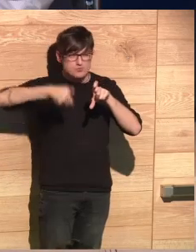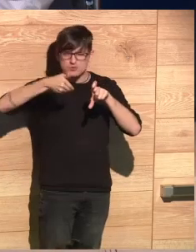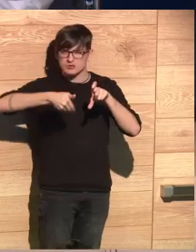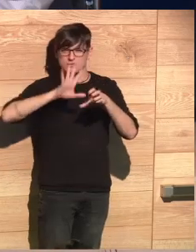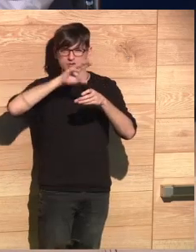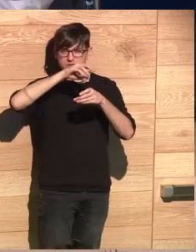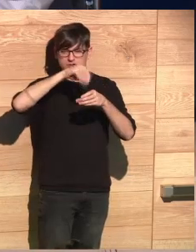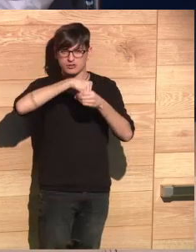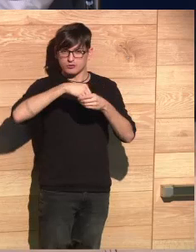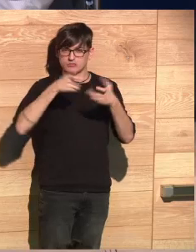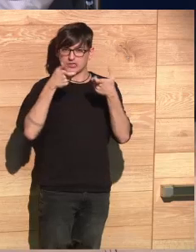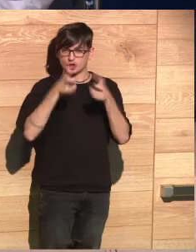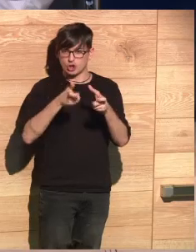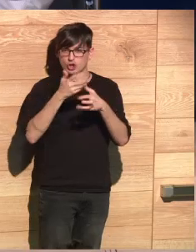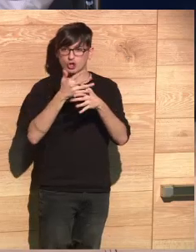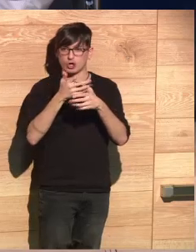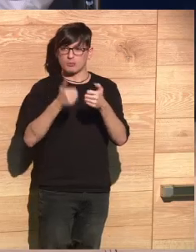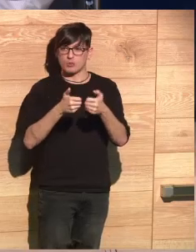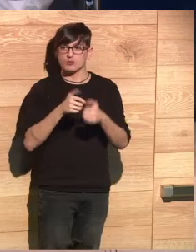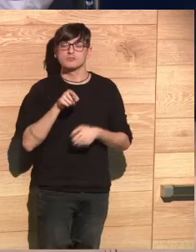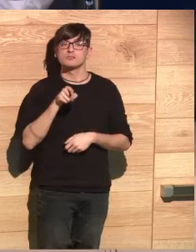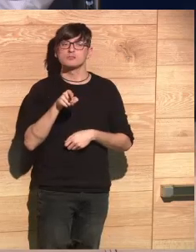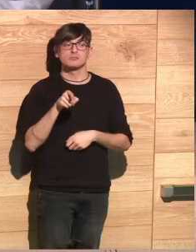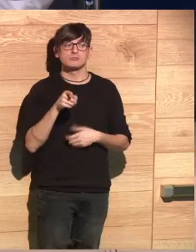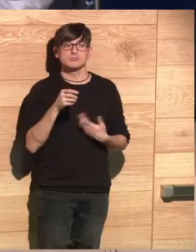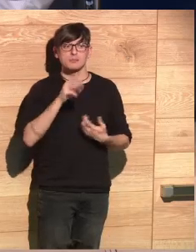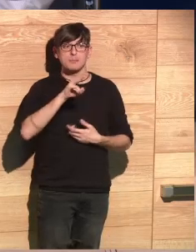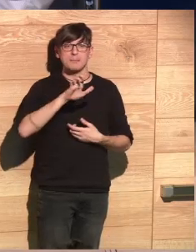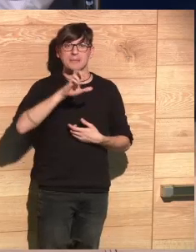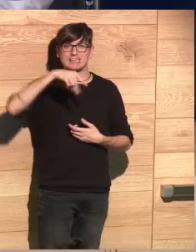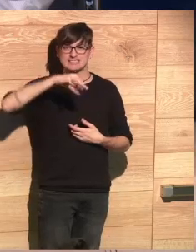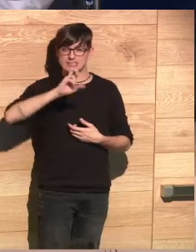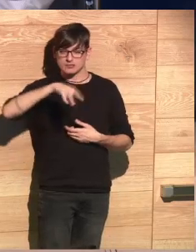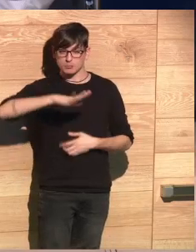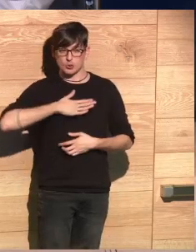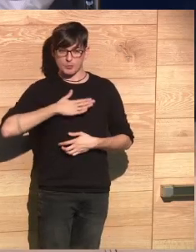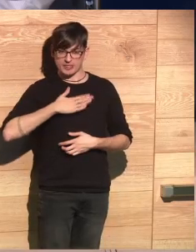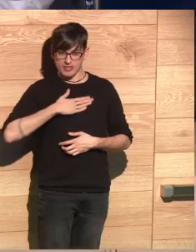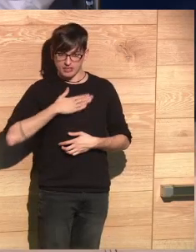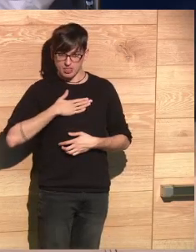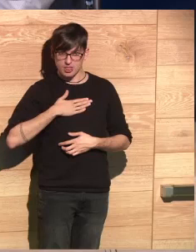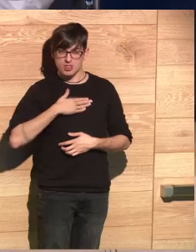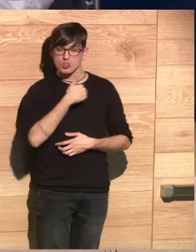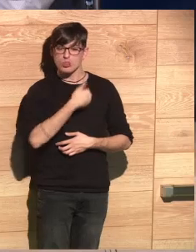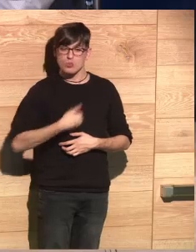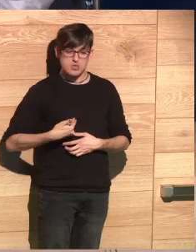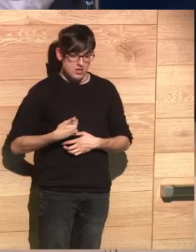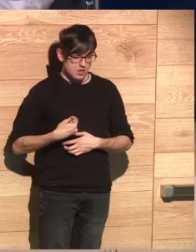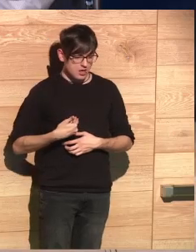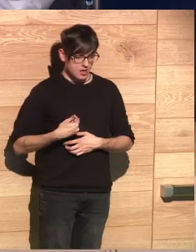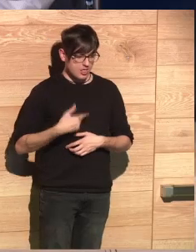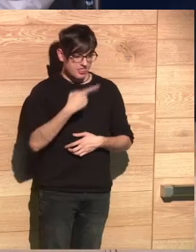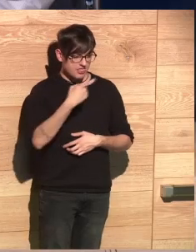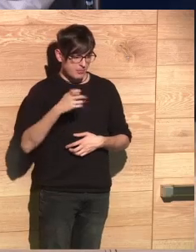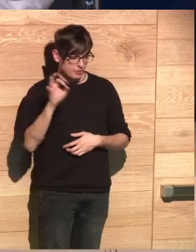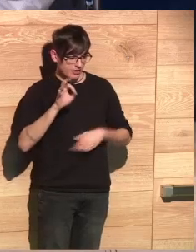videojuegos. ¿Qué supone que Tencent sea propietaria del 100% de qué compañía era? Riot, que